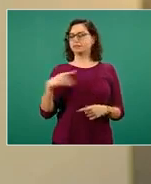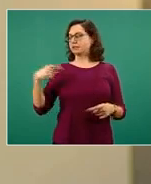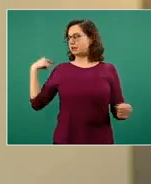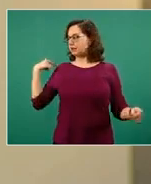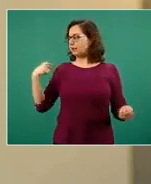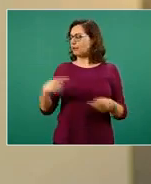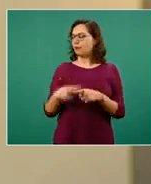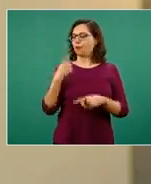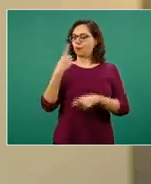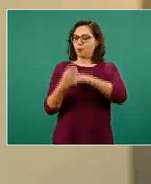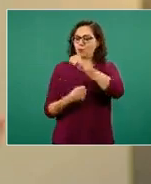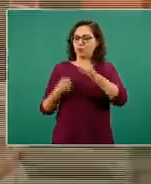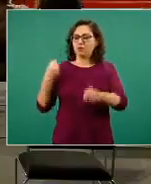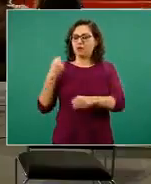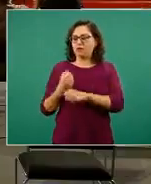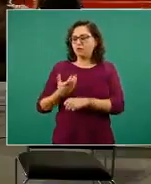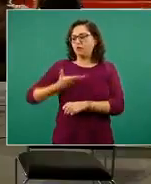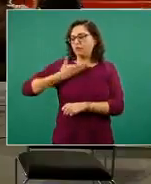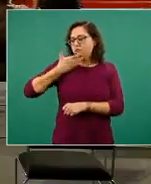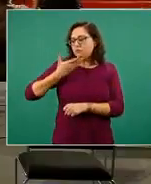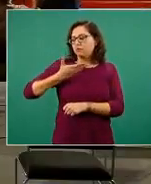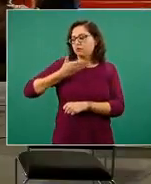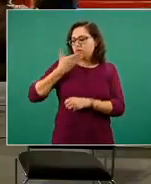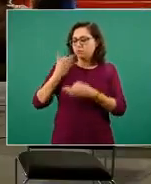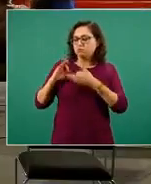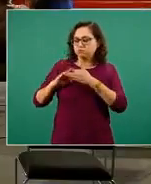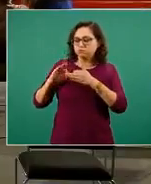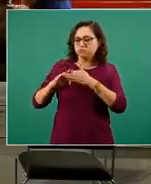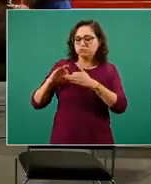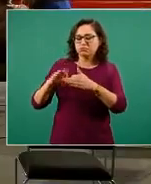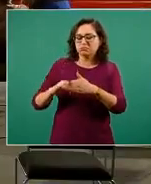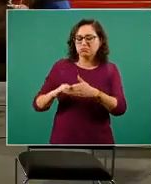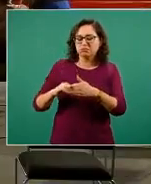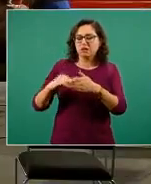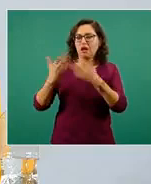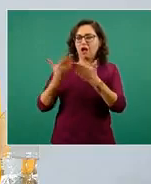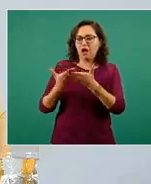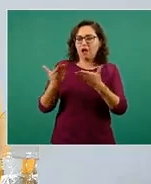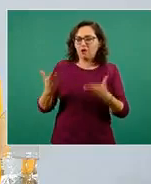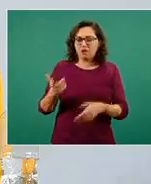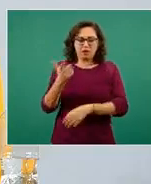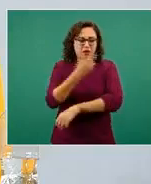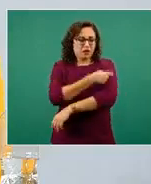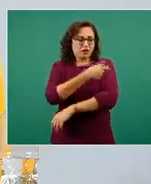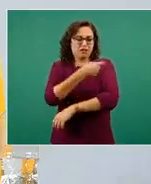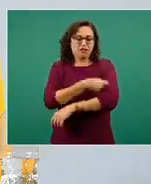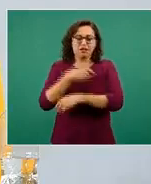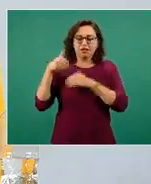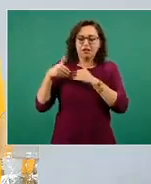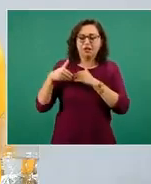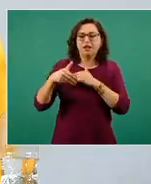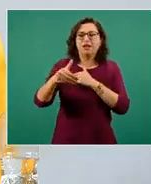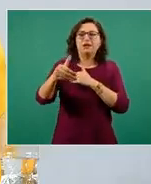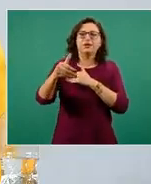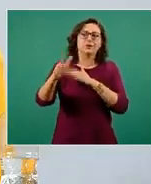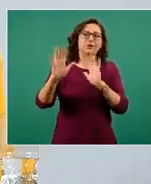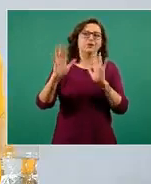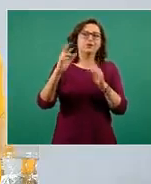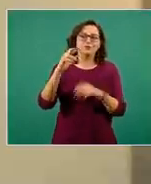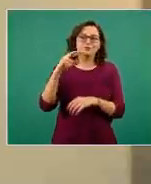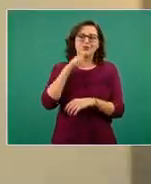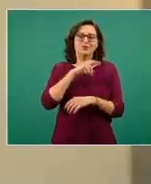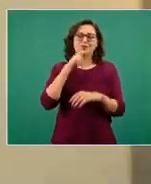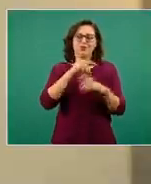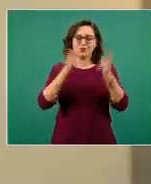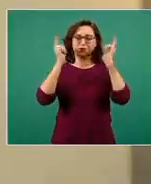dinámica social, ¿no? Abre una posibilidad de esperanza, de futuro, y además de trabajo colectivo.